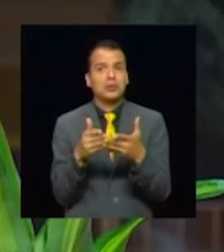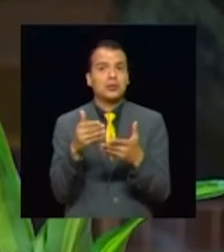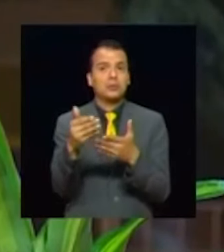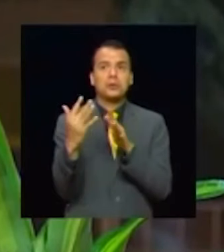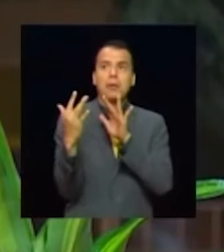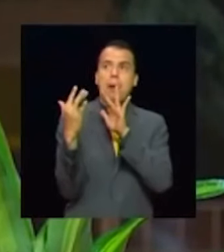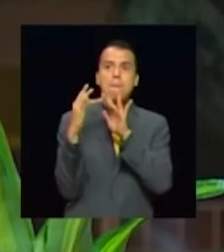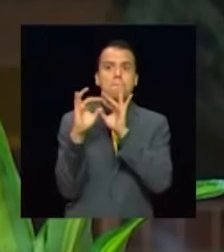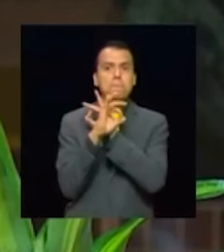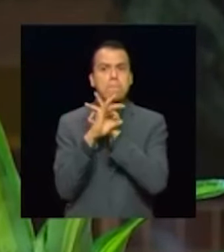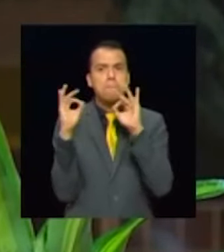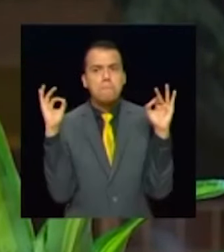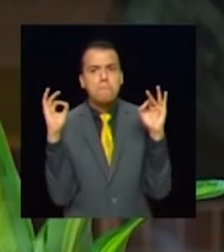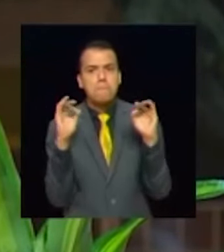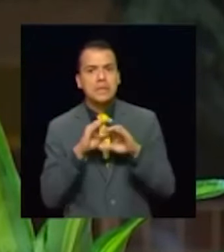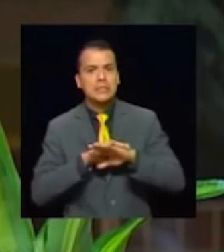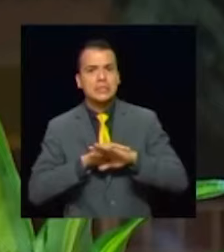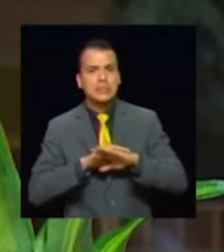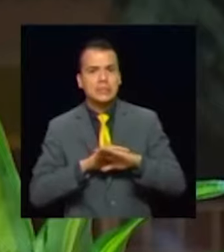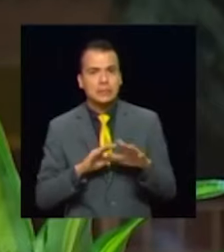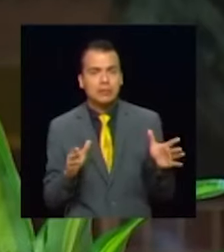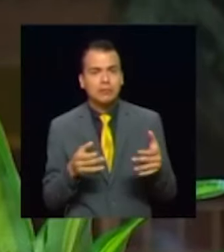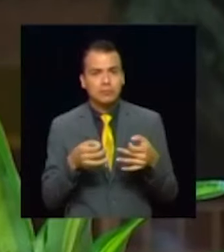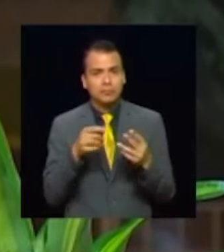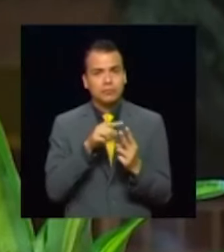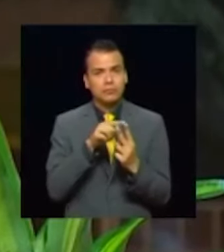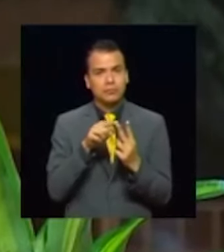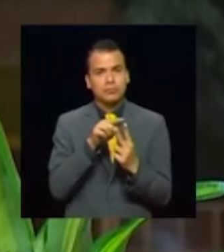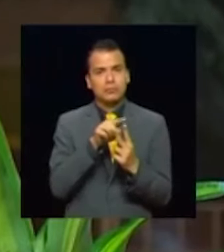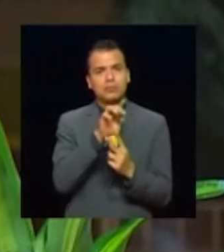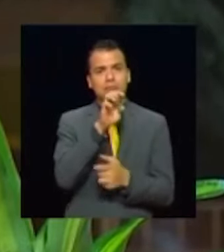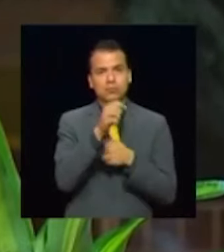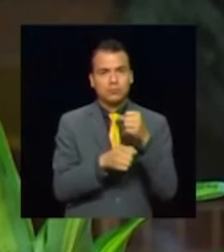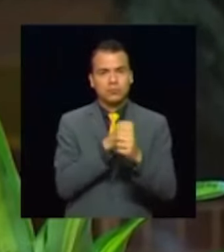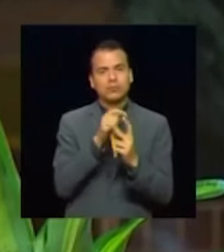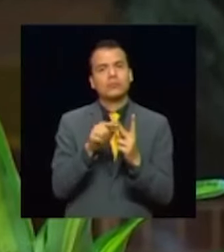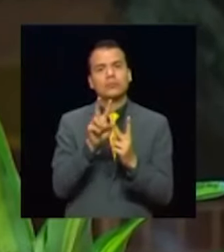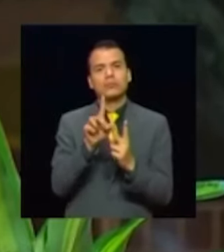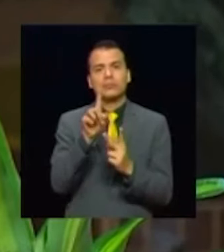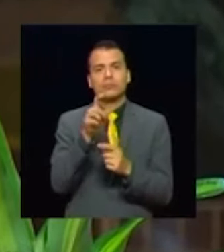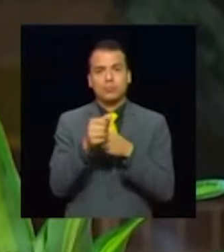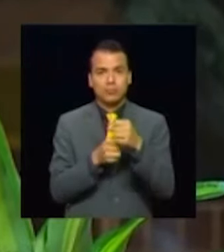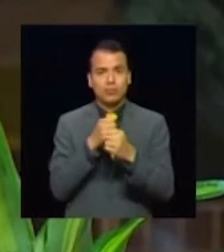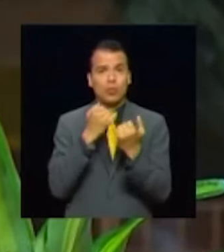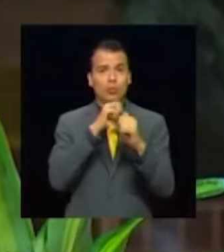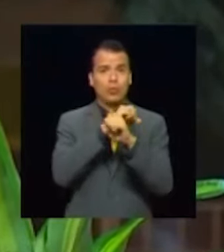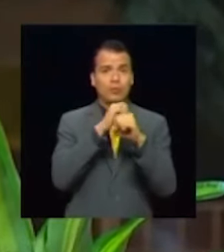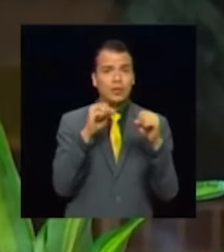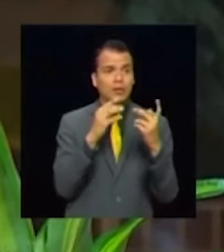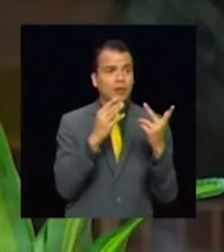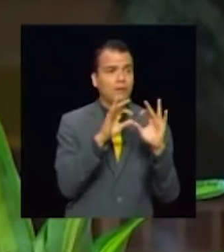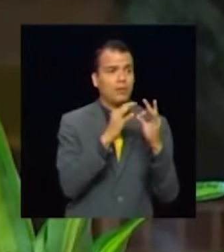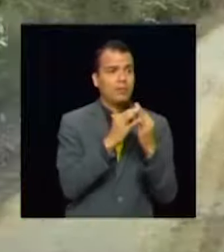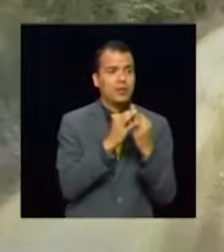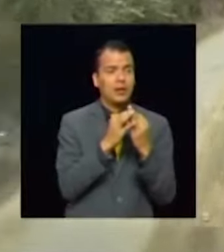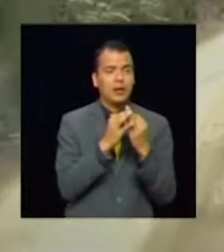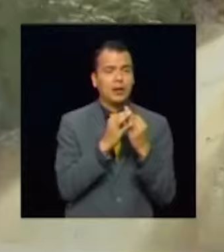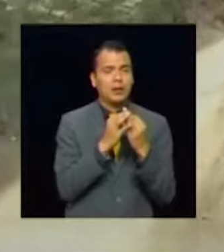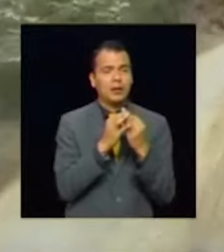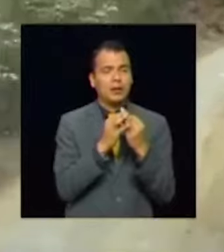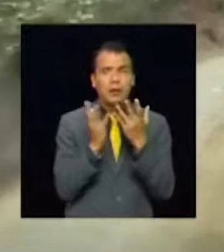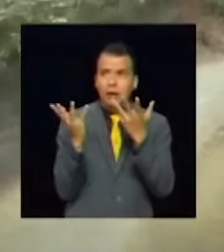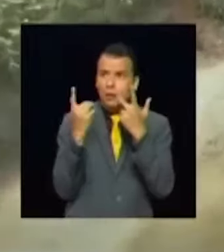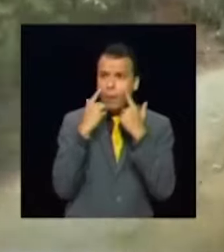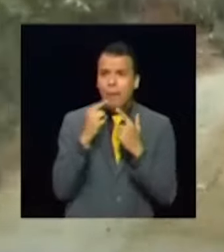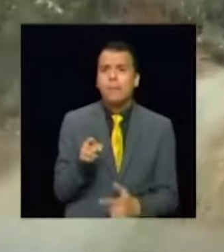el contacto con ellas. Las víctimas de 19 y 21 años fueron reportadas esta mañana en un área que conduce al corregimiento